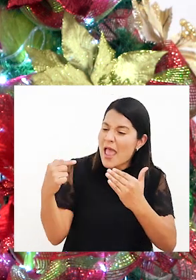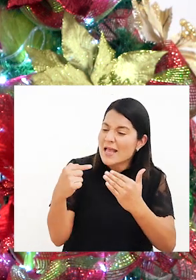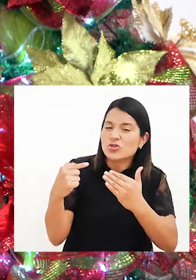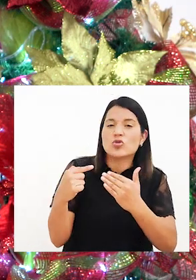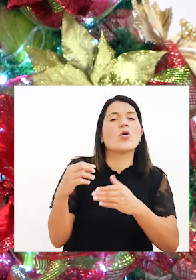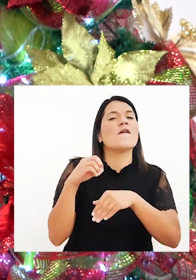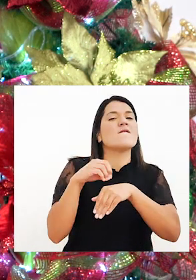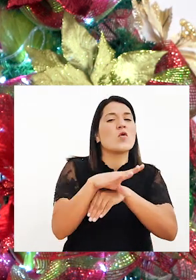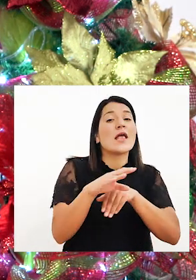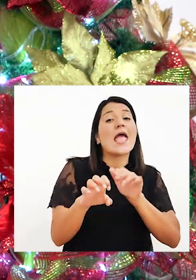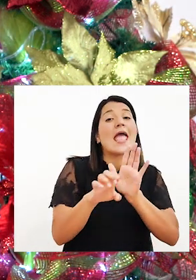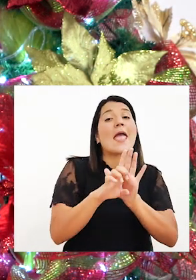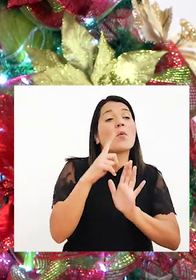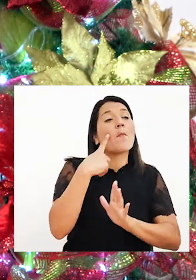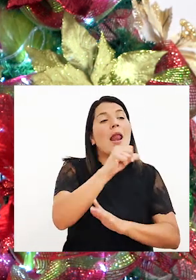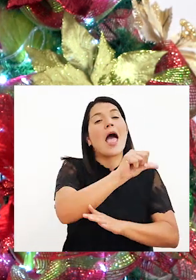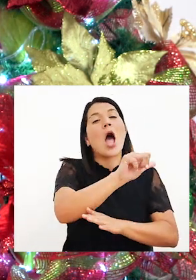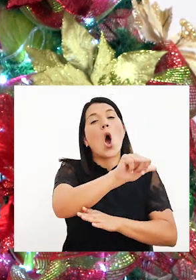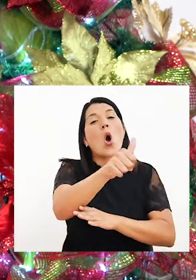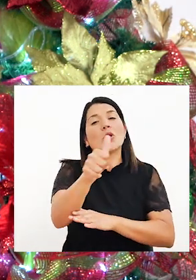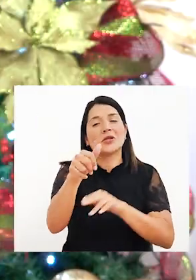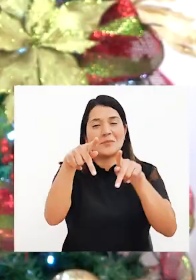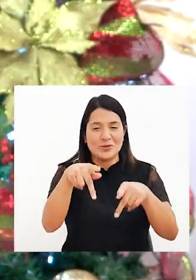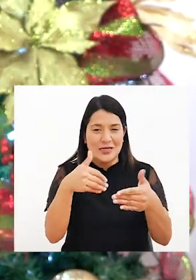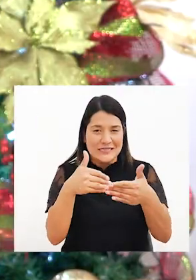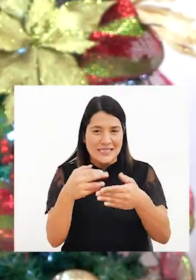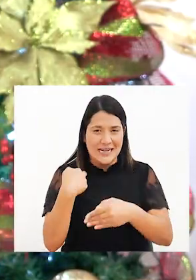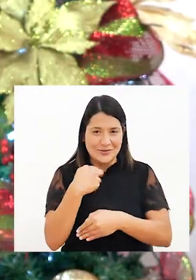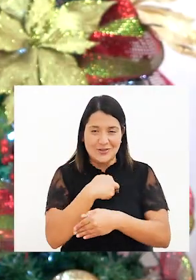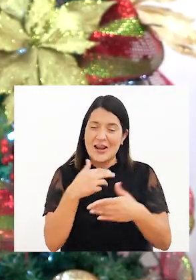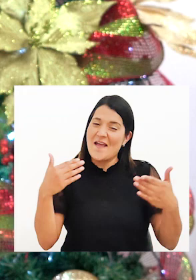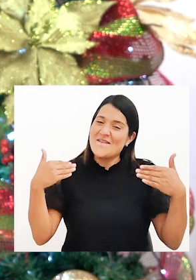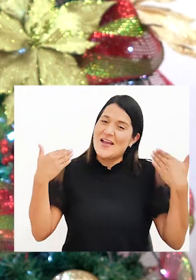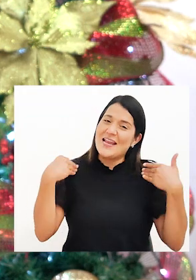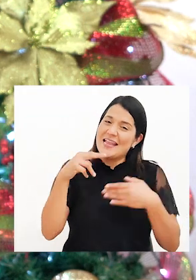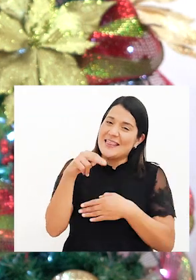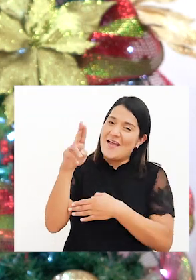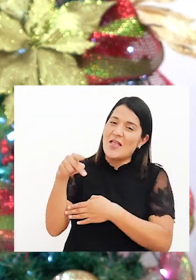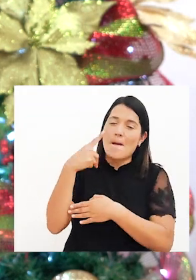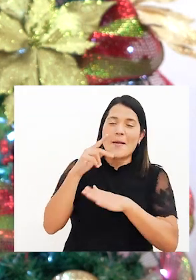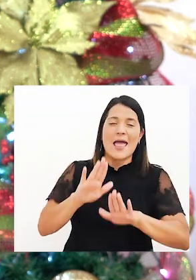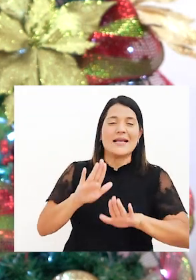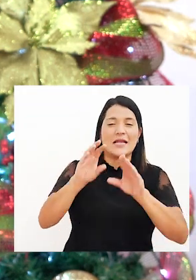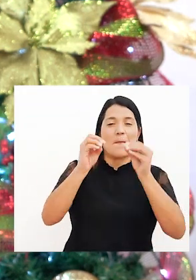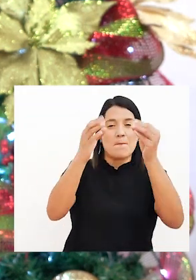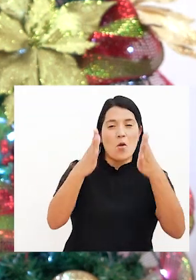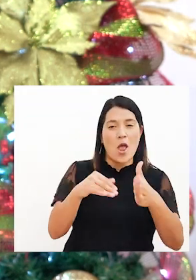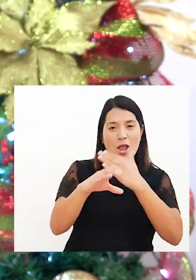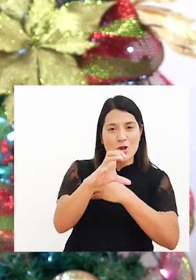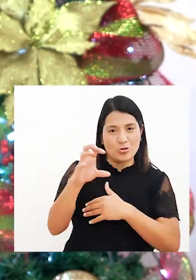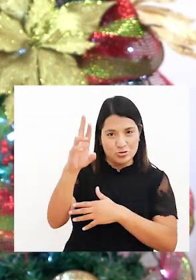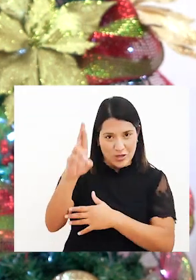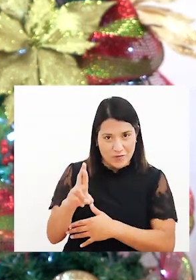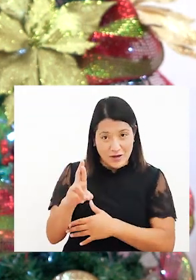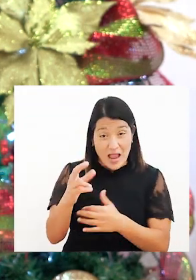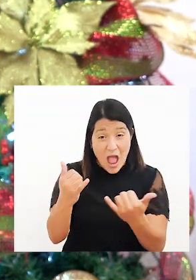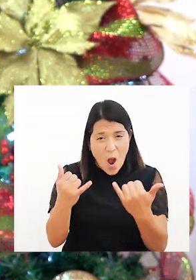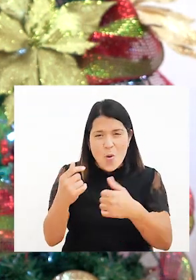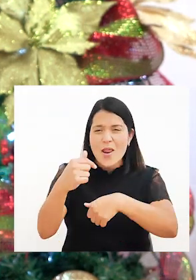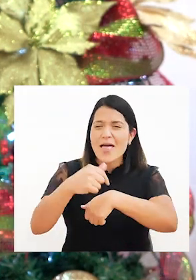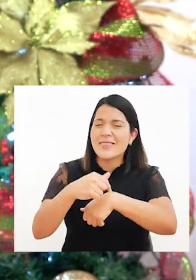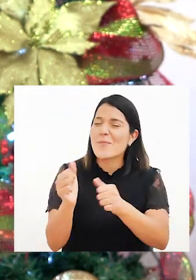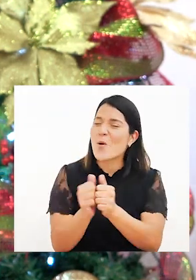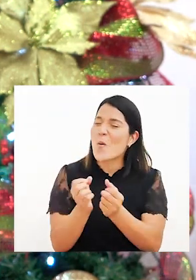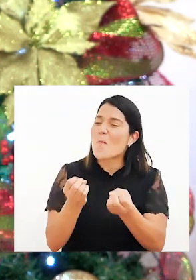para todas las personas a nuestro alrededor. Feliz Navidad a los maravillosos educadores de nuestro país. Que este tiempo esté colmado